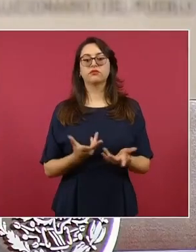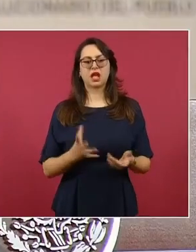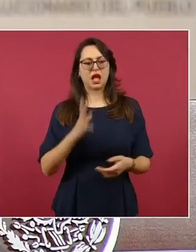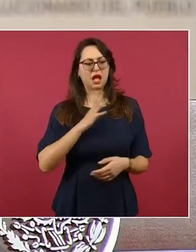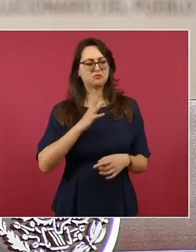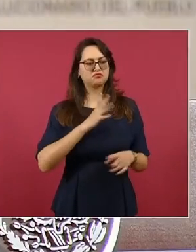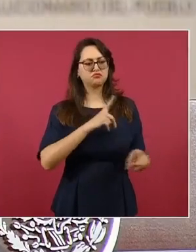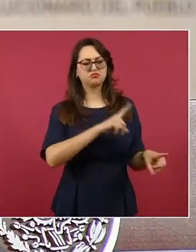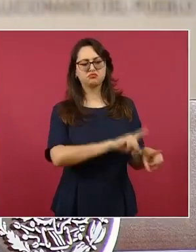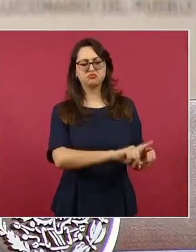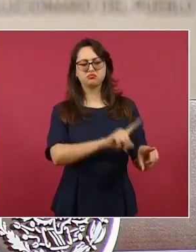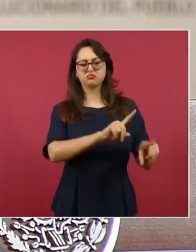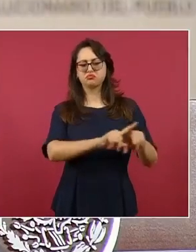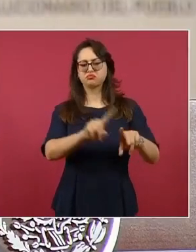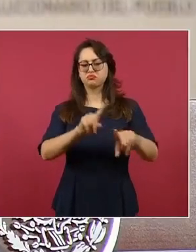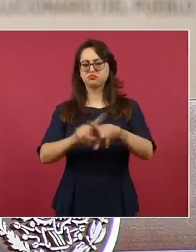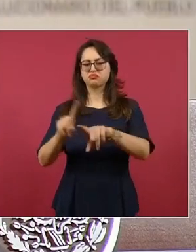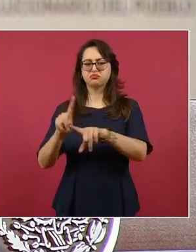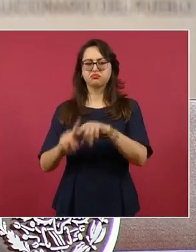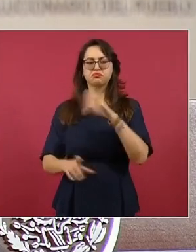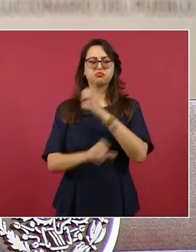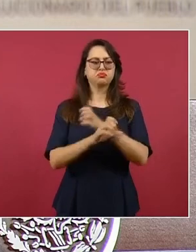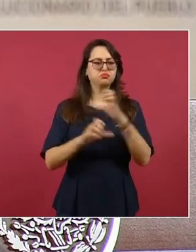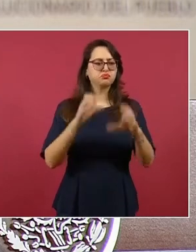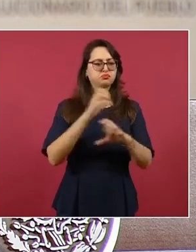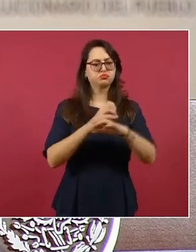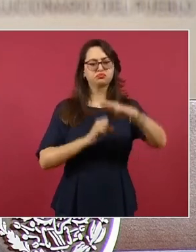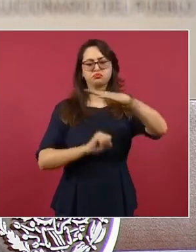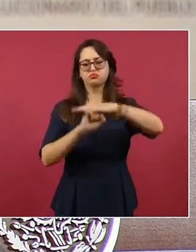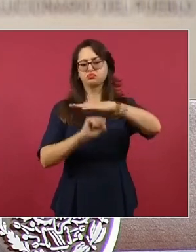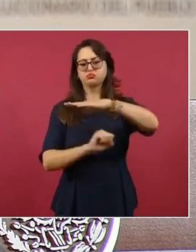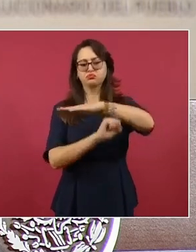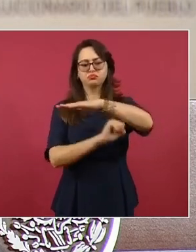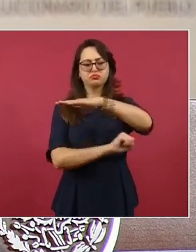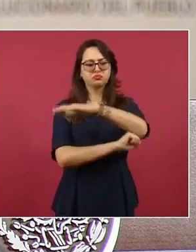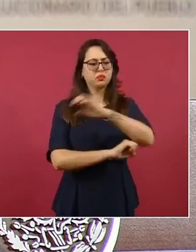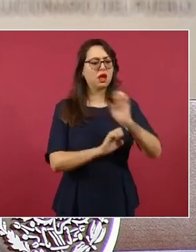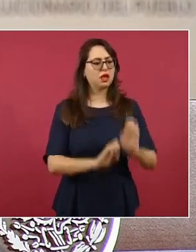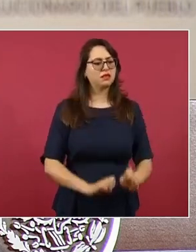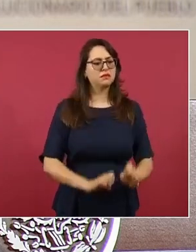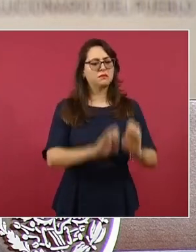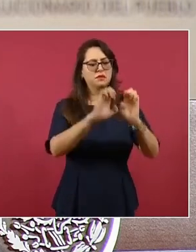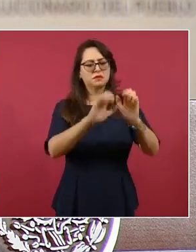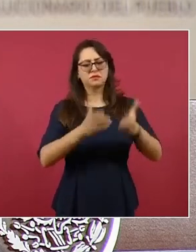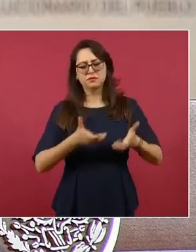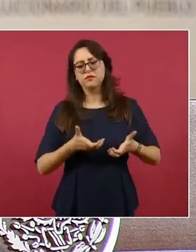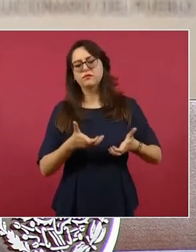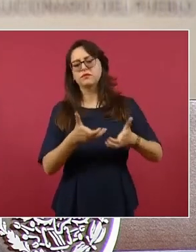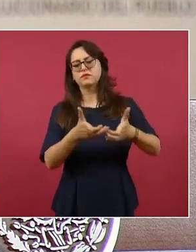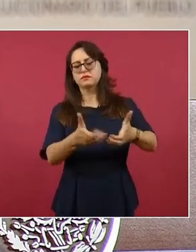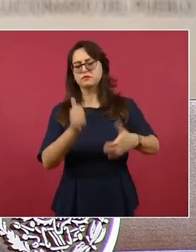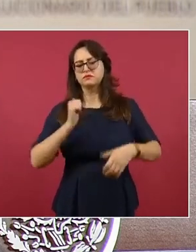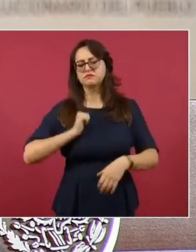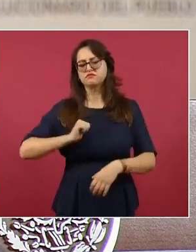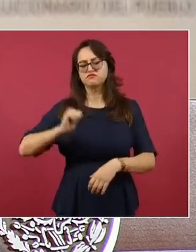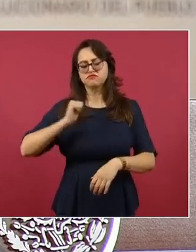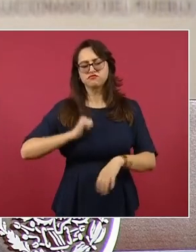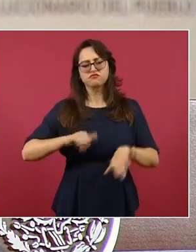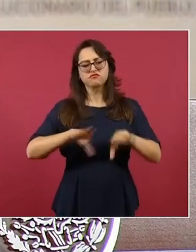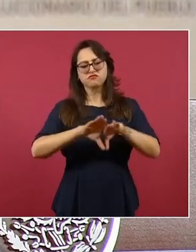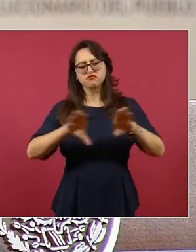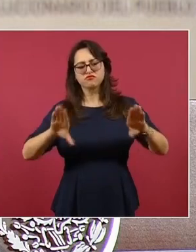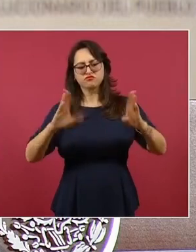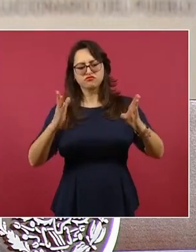salvarradas, zonas residenciales, caminos antiguos o sacbé, basamentos, plataformas